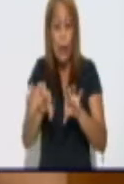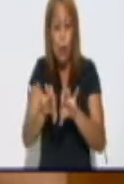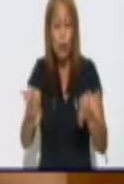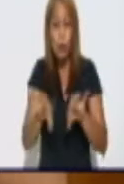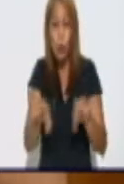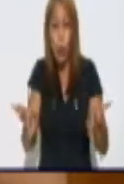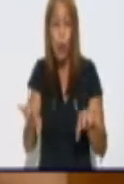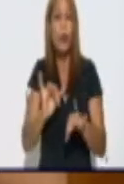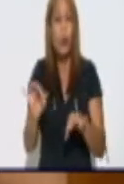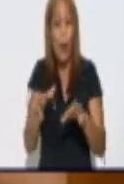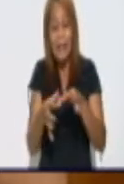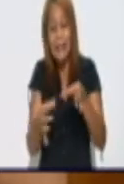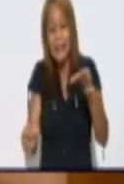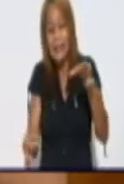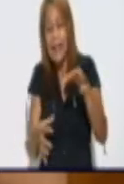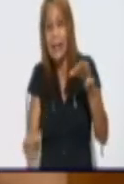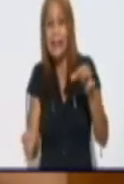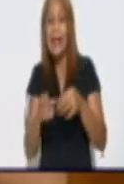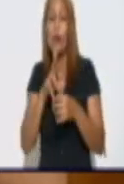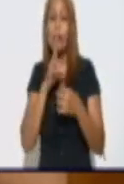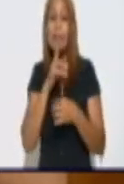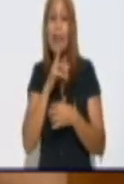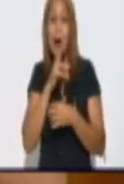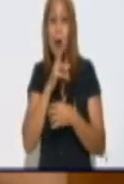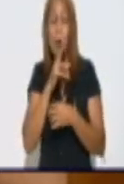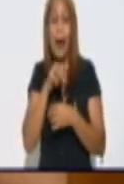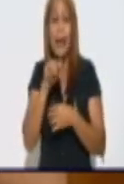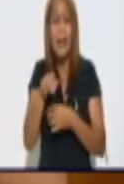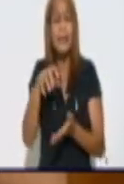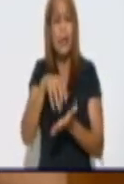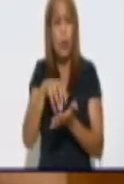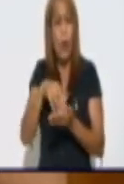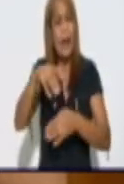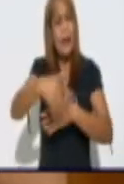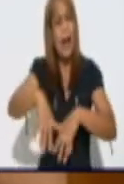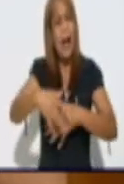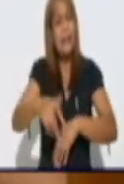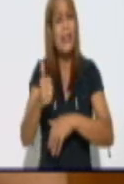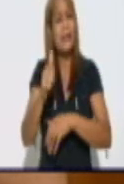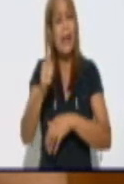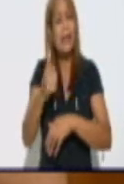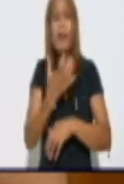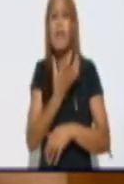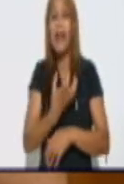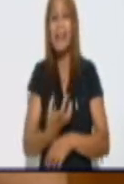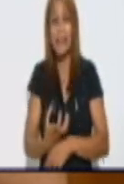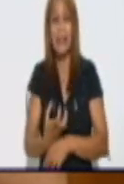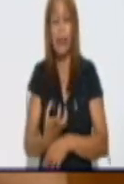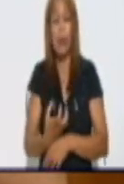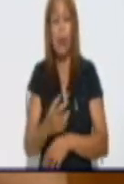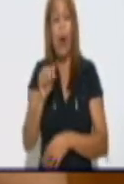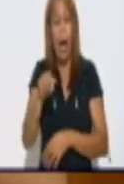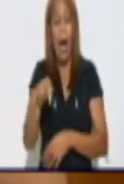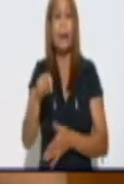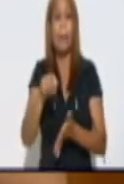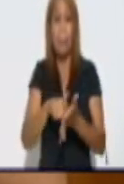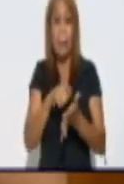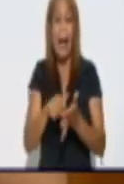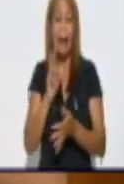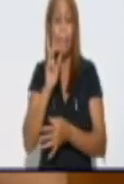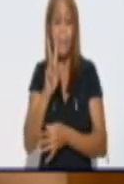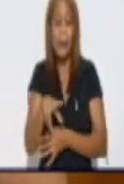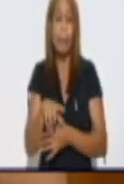solución final, que está en Avenida Francisco Vicente Aguilera y Calle 10, que lo teníamos programado ahí y se empezó desde el